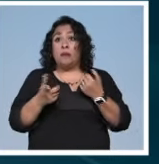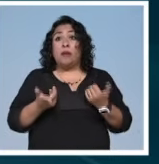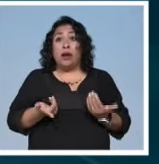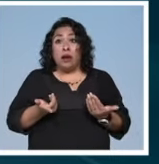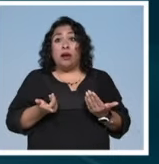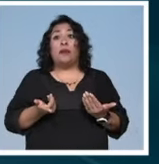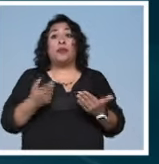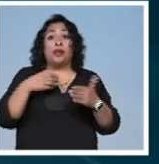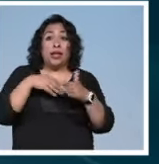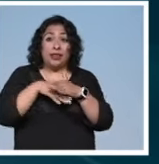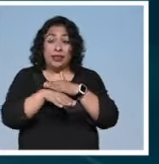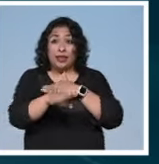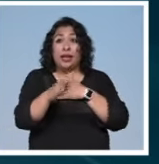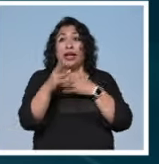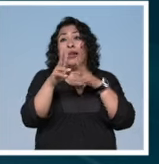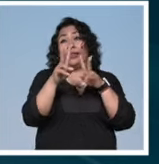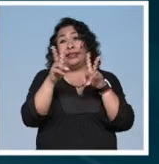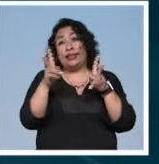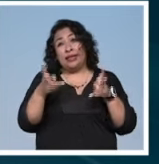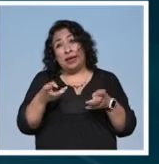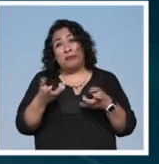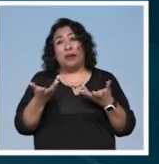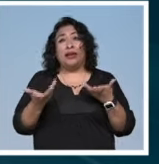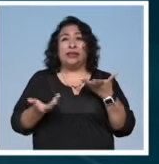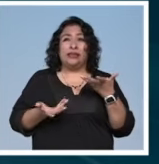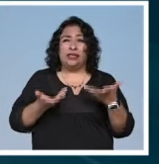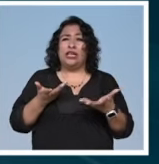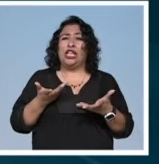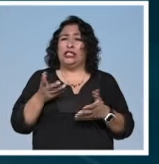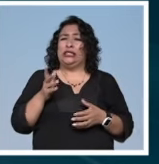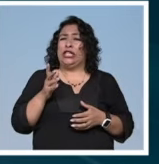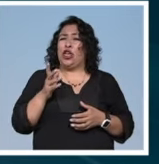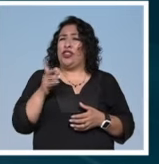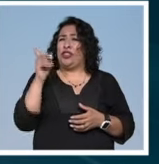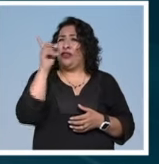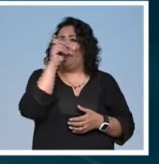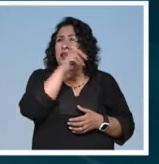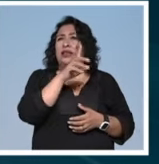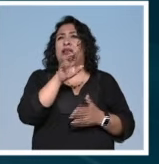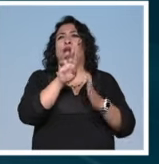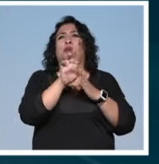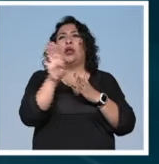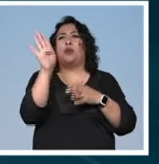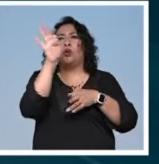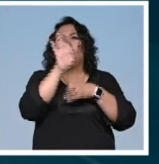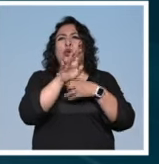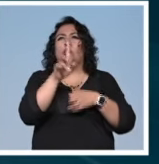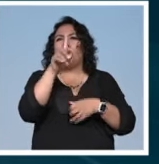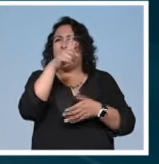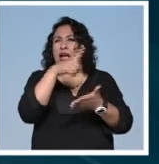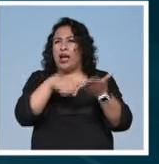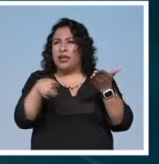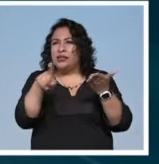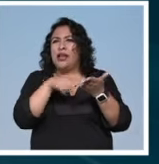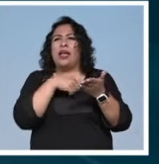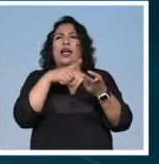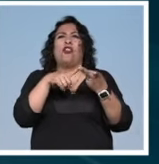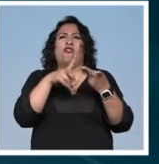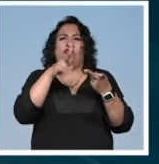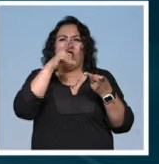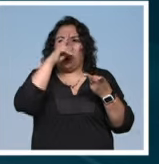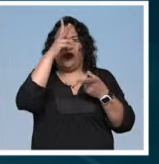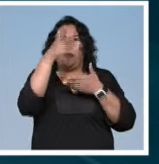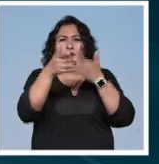y sumergirse en temas muy, muy espinosos, como es la cultura de la cancelación, como son las violencias dentro de los